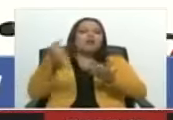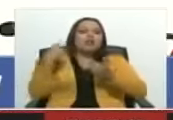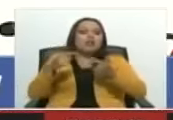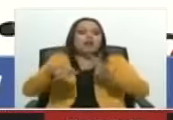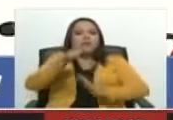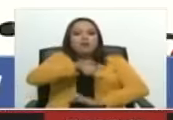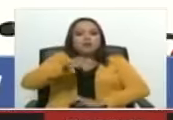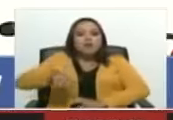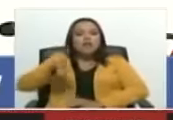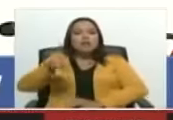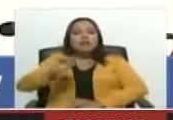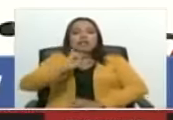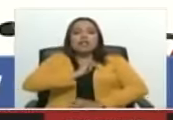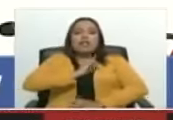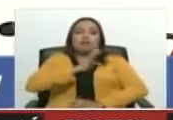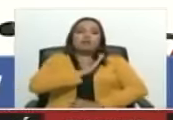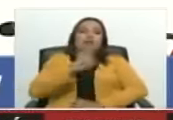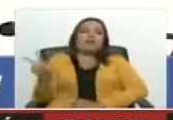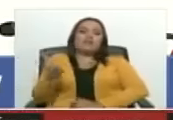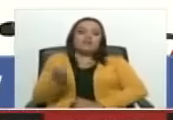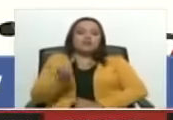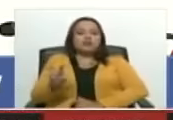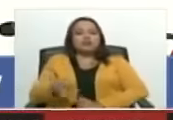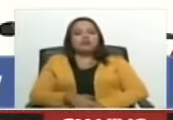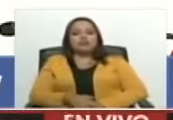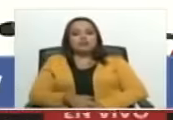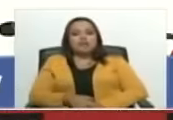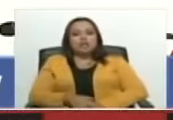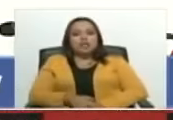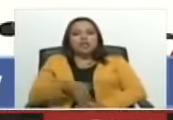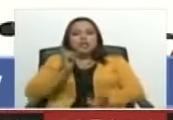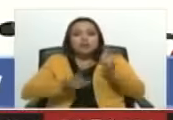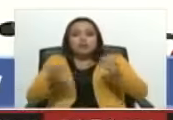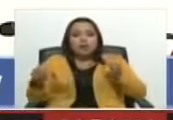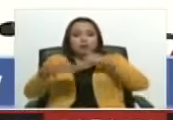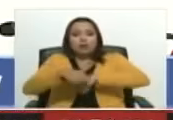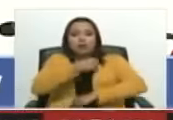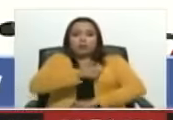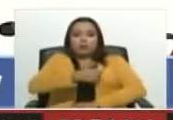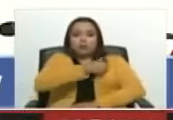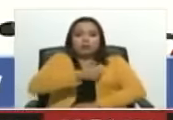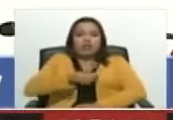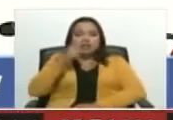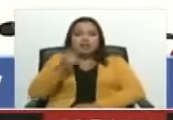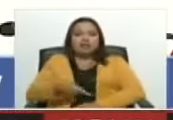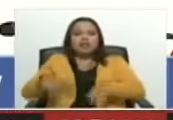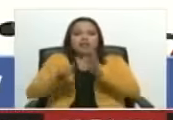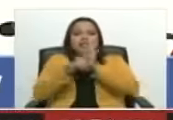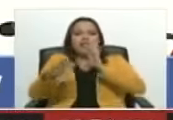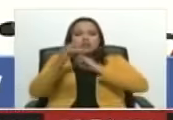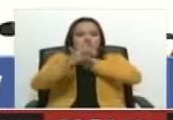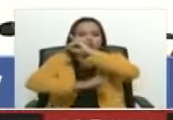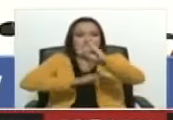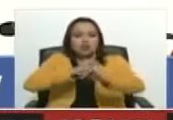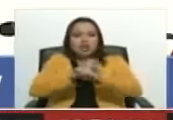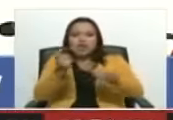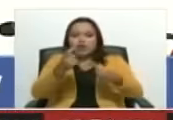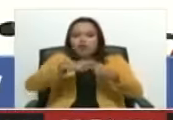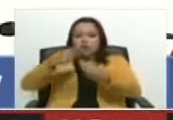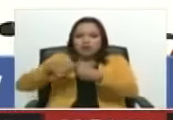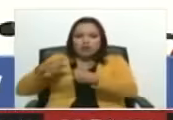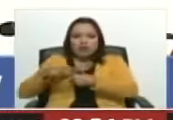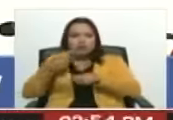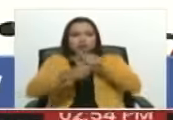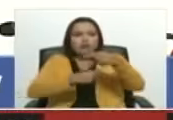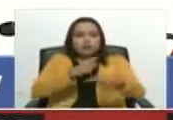de la ciudadanía y cédula de identidad venezolana conforme al acuerdo de Ginebra y al derecho internacional, incorporando en consecuencia